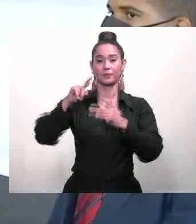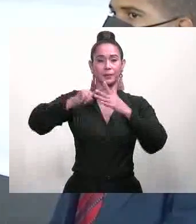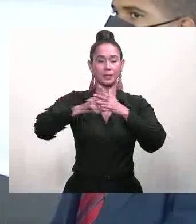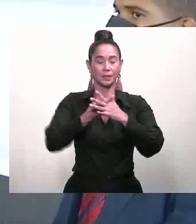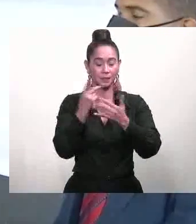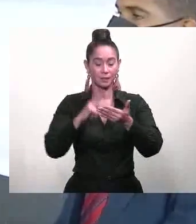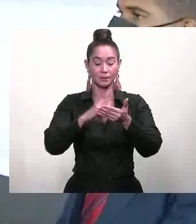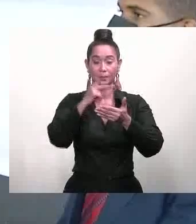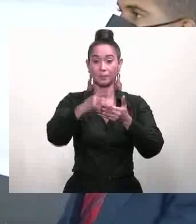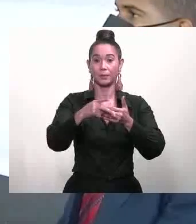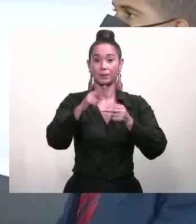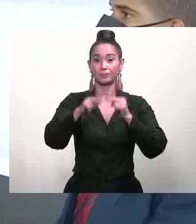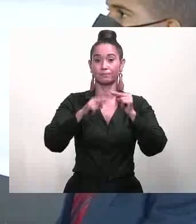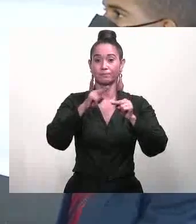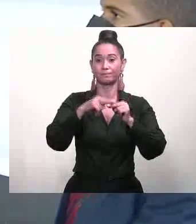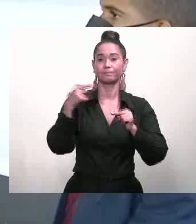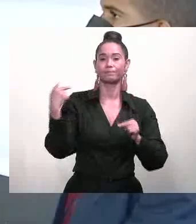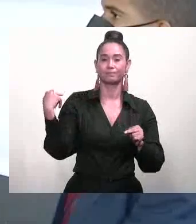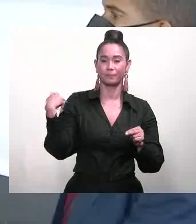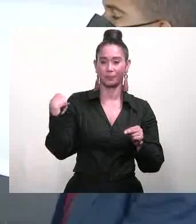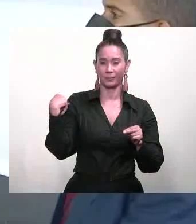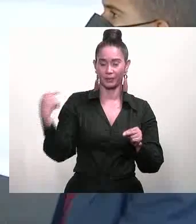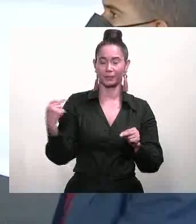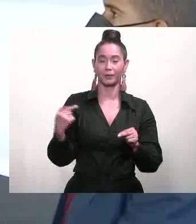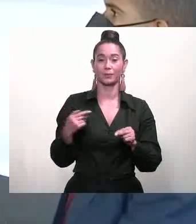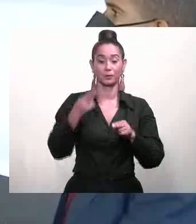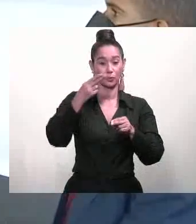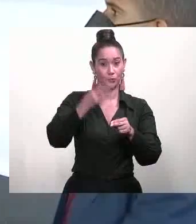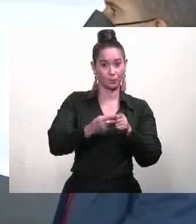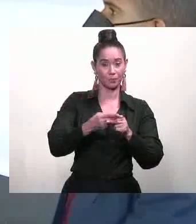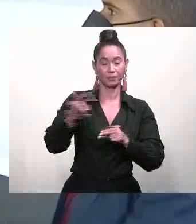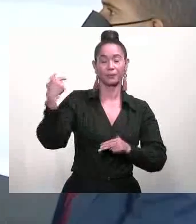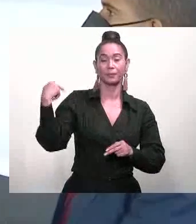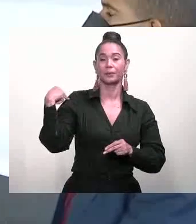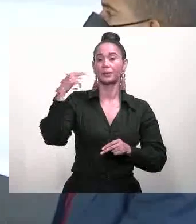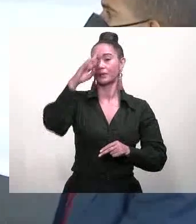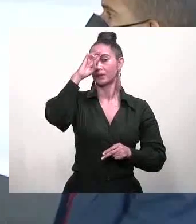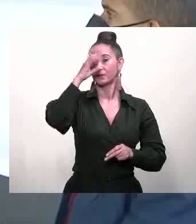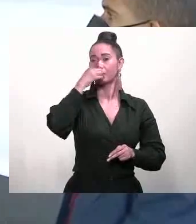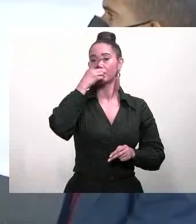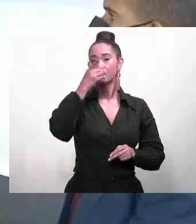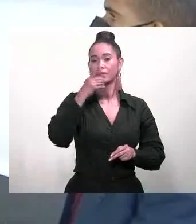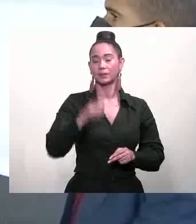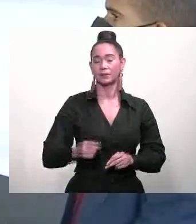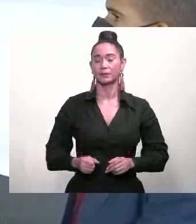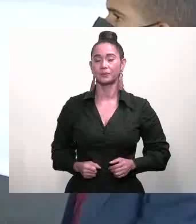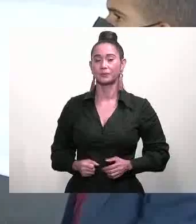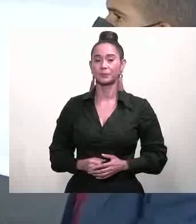inicia este plan nacional de vacunación Vacúnate RD.